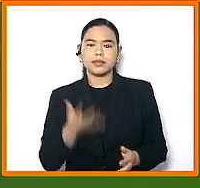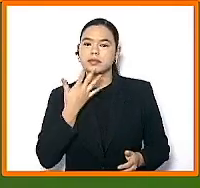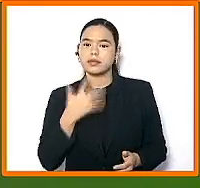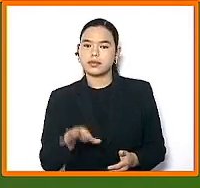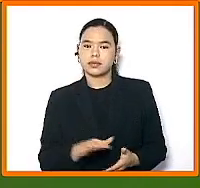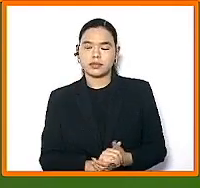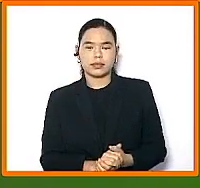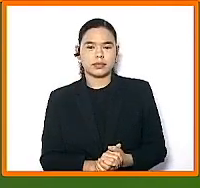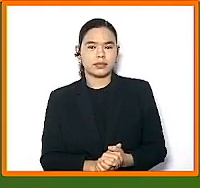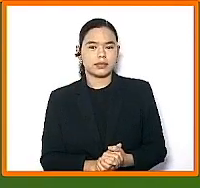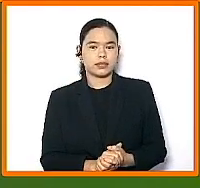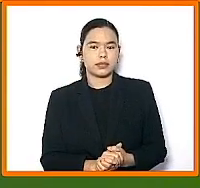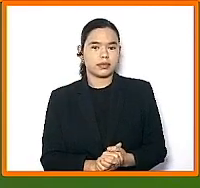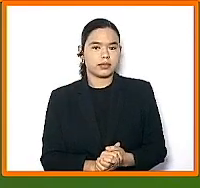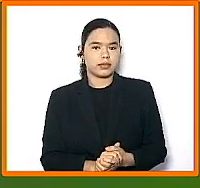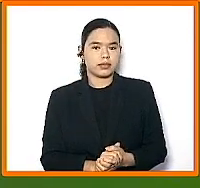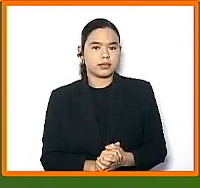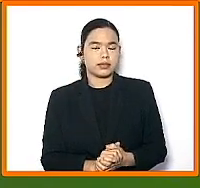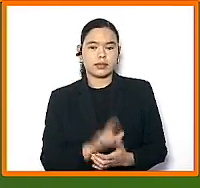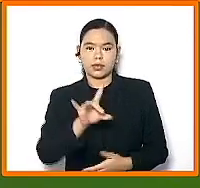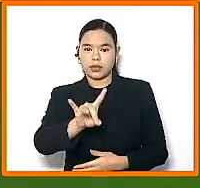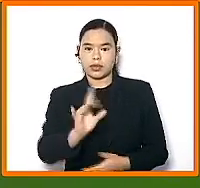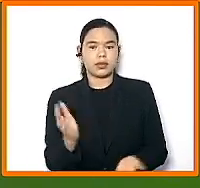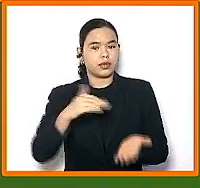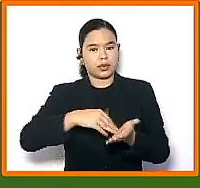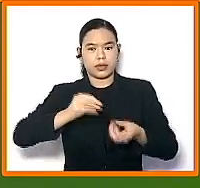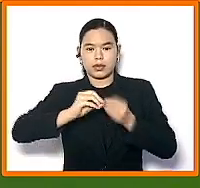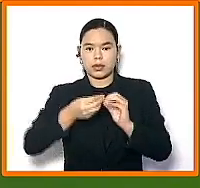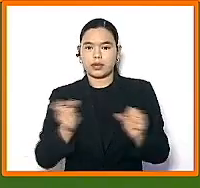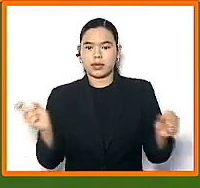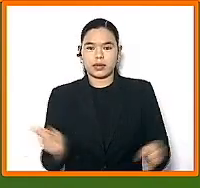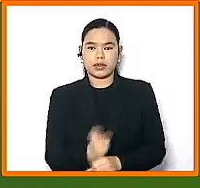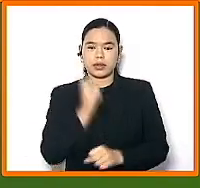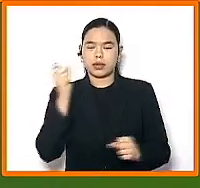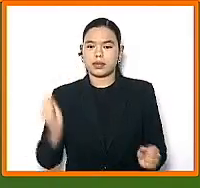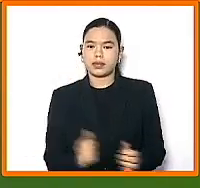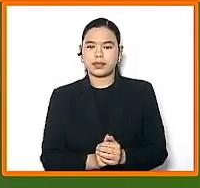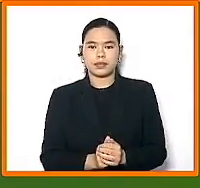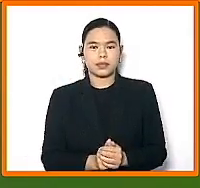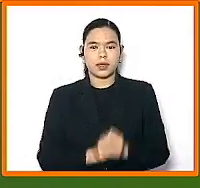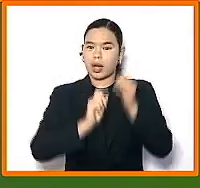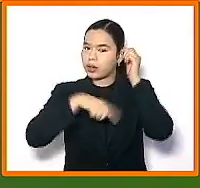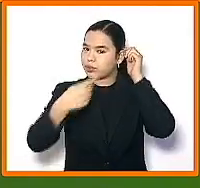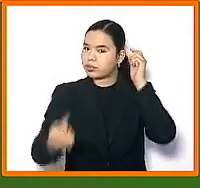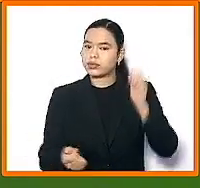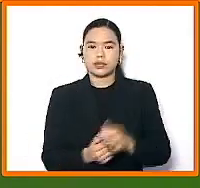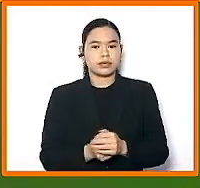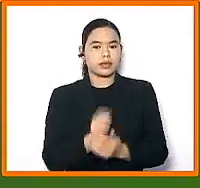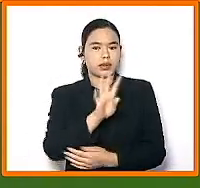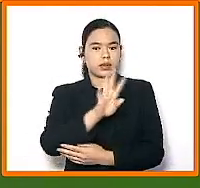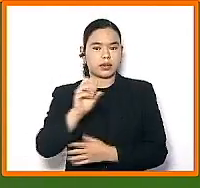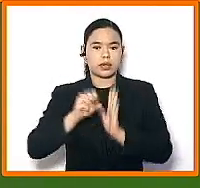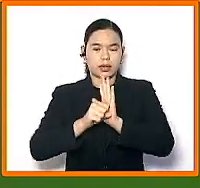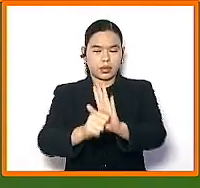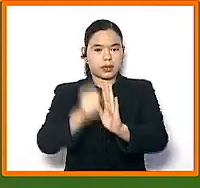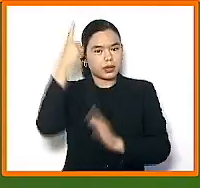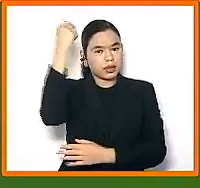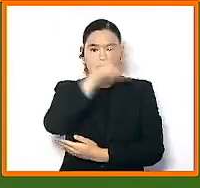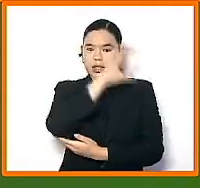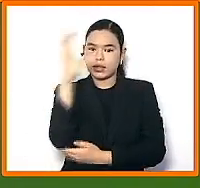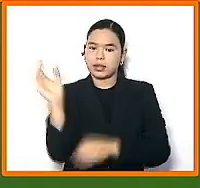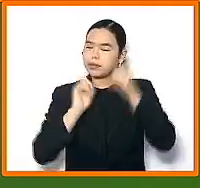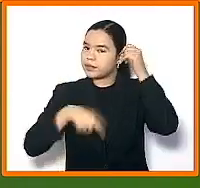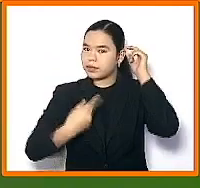suerte, porque este es 8. Con mucho gusto te repito tus números ganadores. Para Diaria, 40 y su símbolo de sueño,